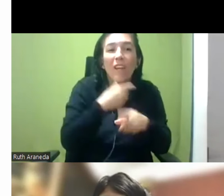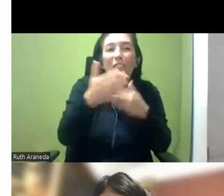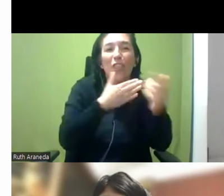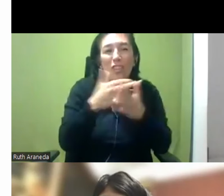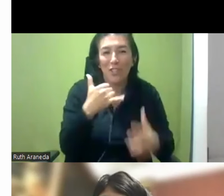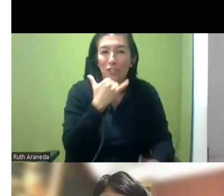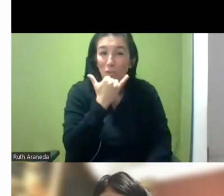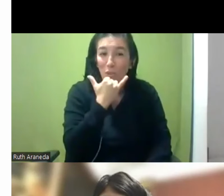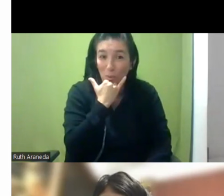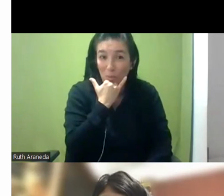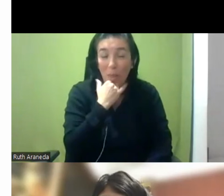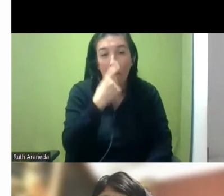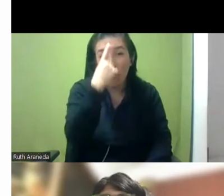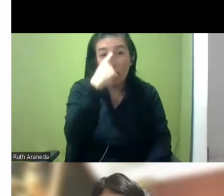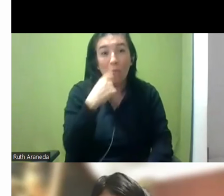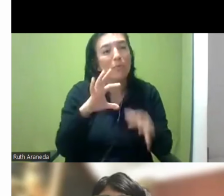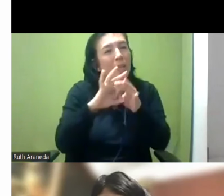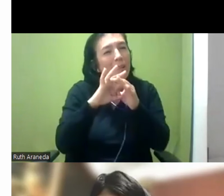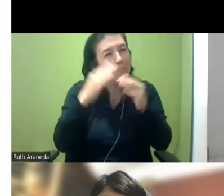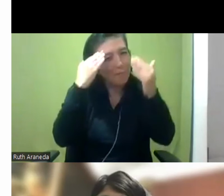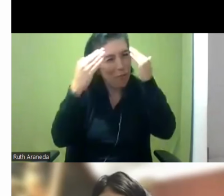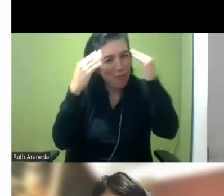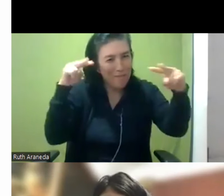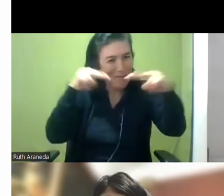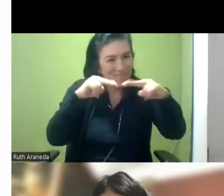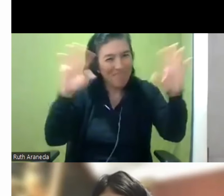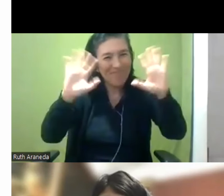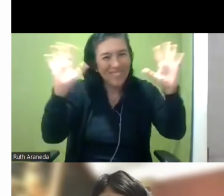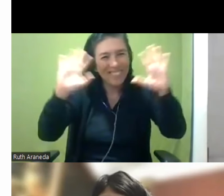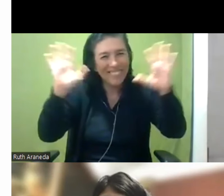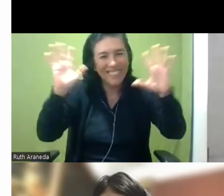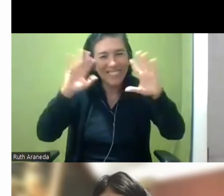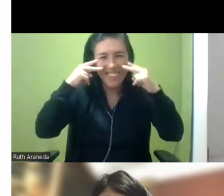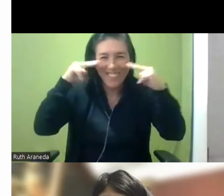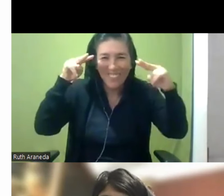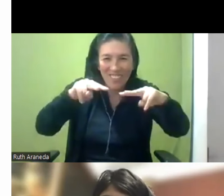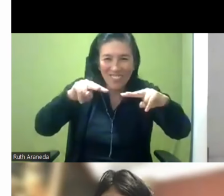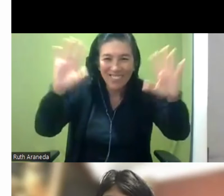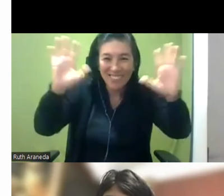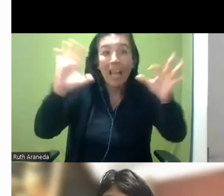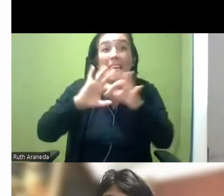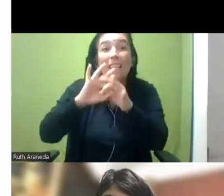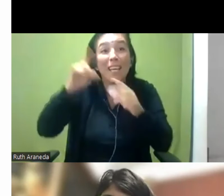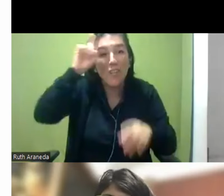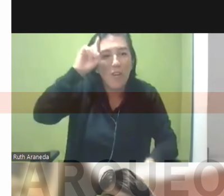Muchas gracias. Hasta luego. Hasta Adiós. luego. Chao. Muchas Chao. gracias. Adiós.